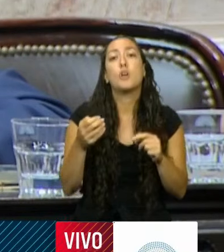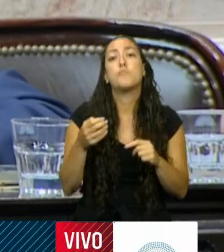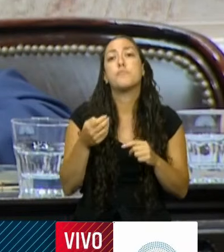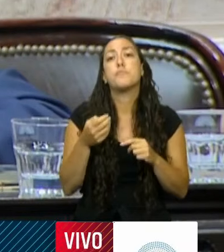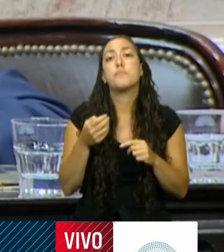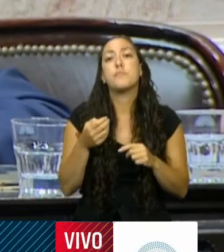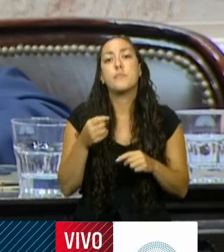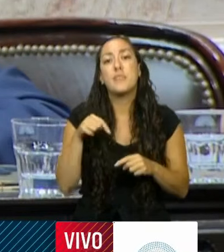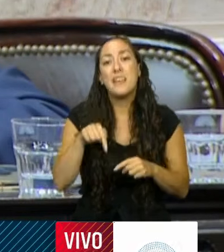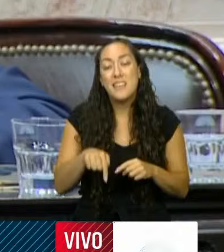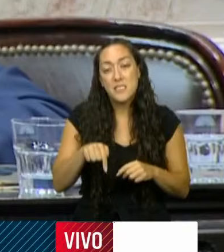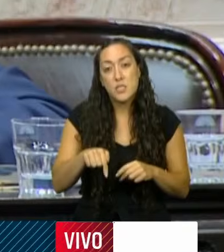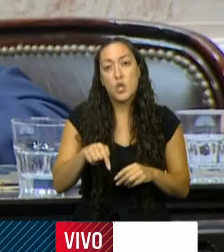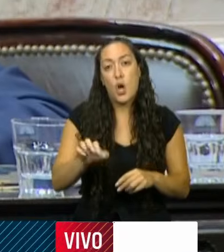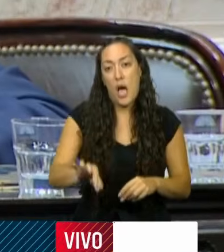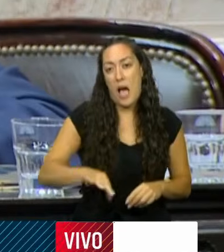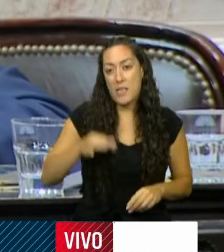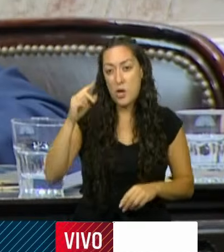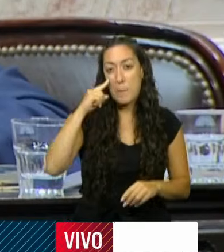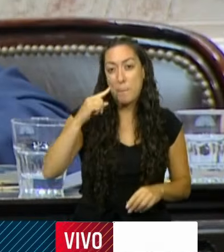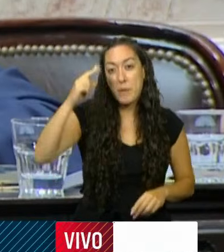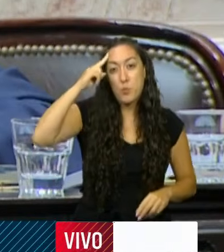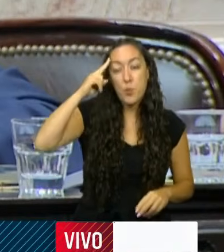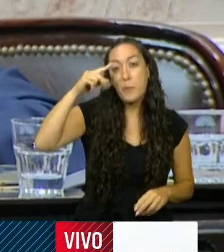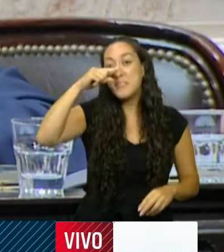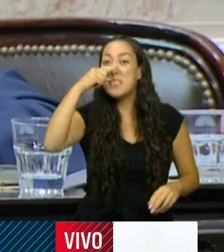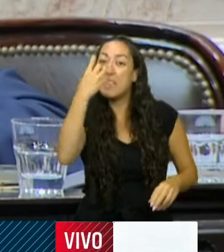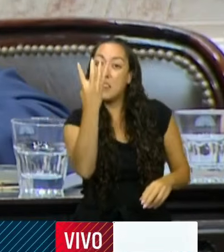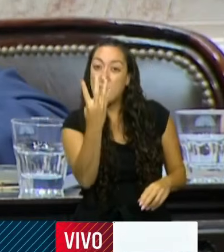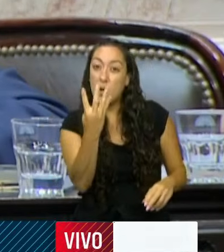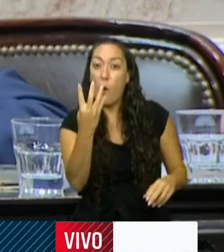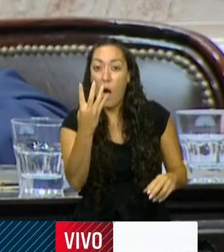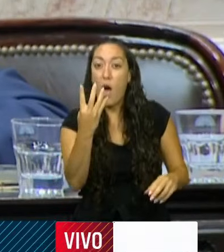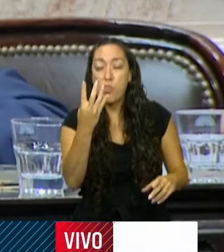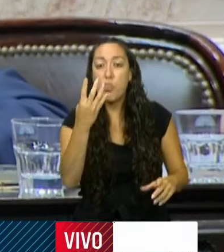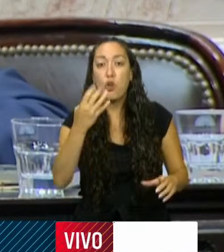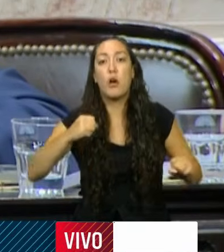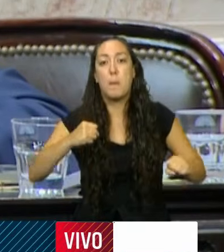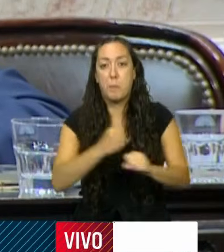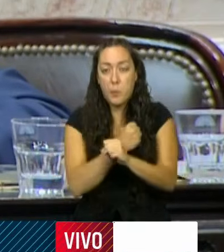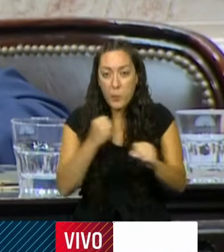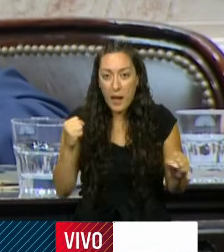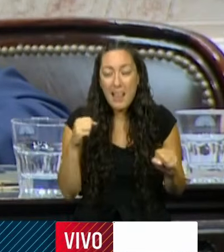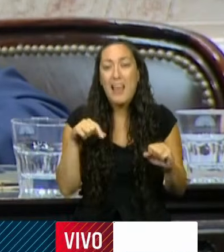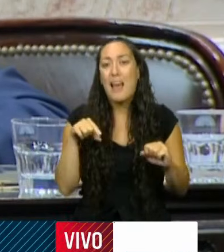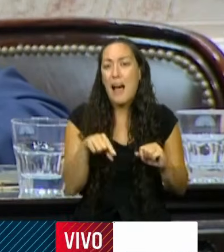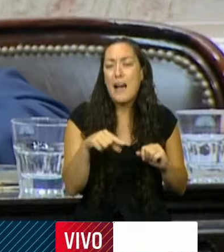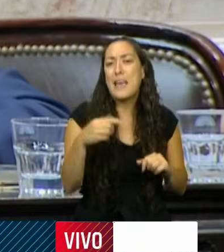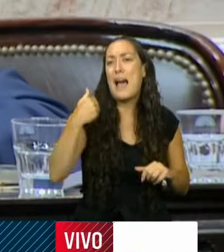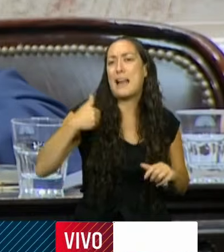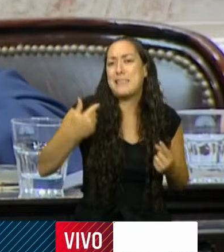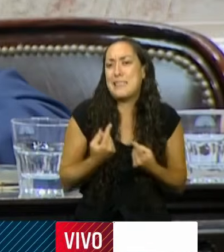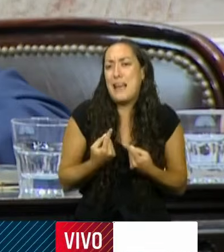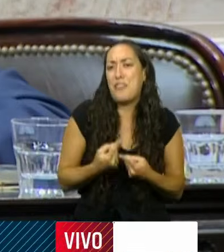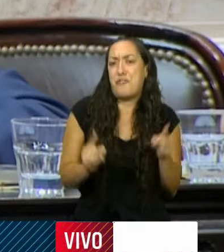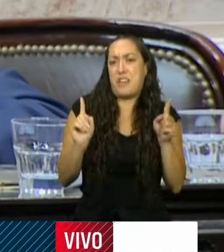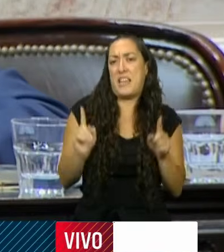que se llevó adelante en el año 1974, hablaba de otra Argentina